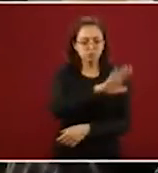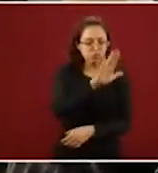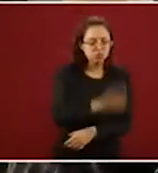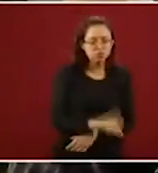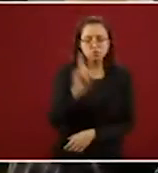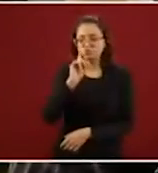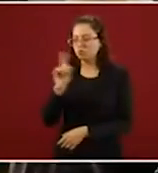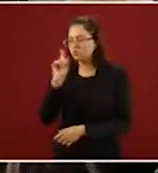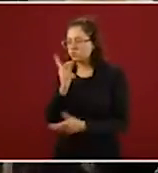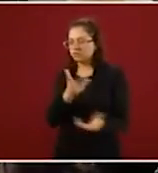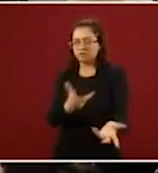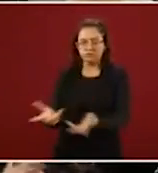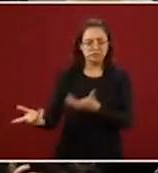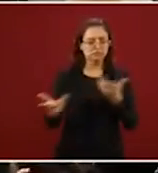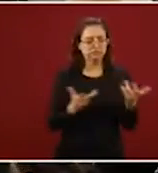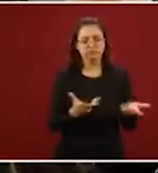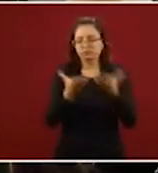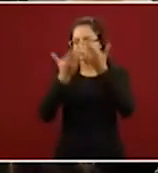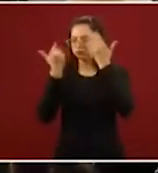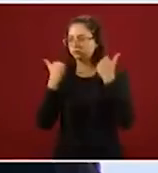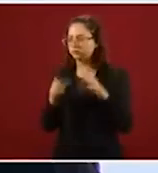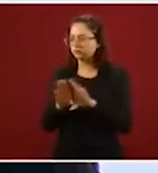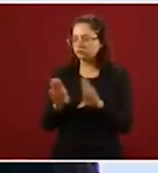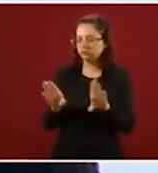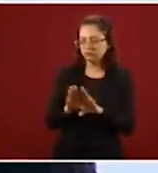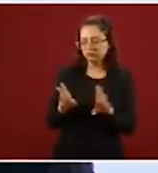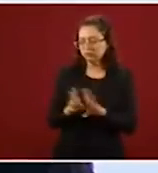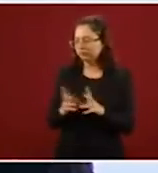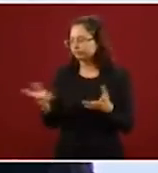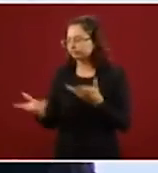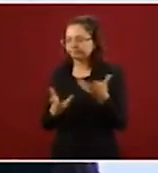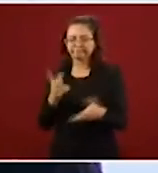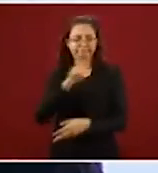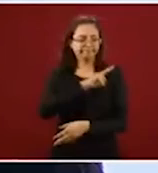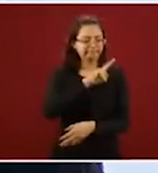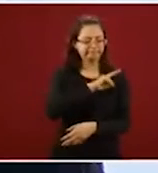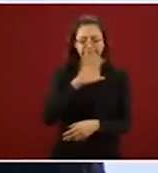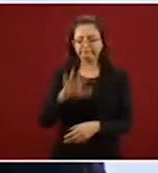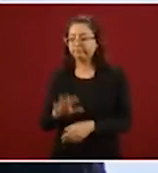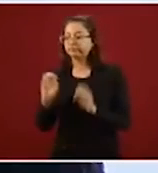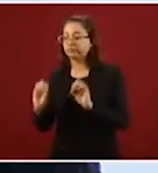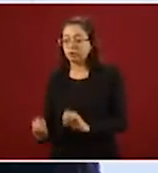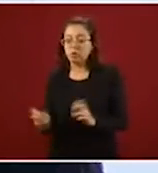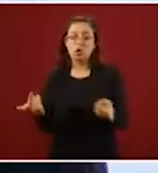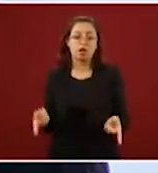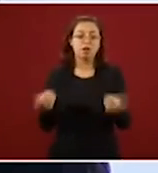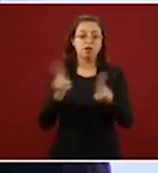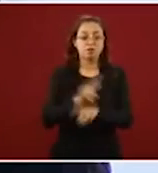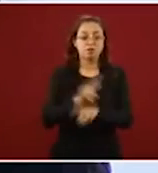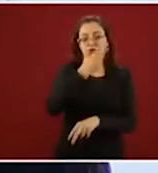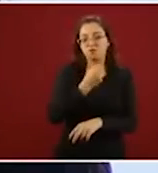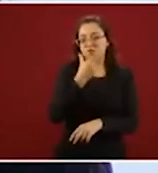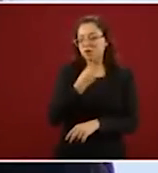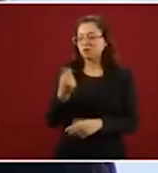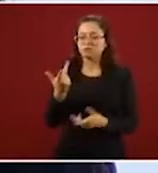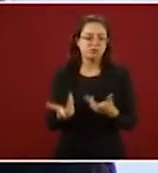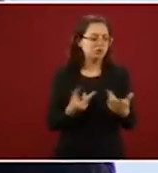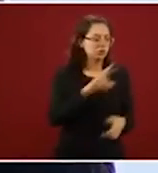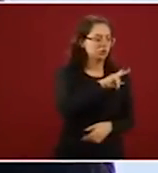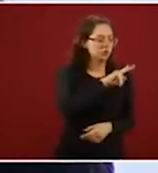ninguna formación, o el viudo también trabajador que se quedó sin preparación para la crianza de los hijos, y adultos mayores